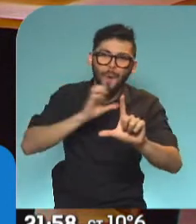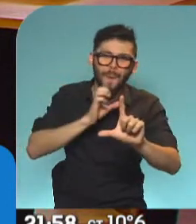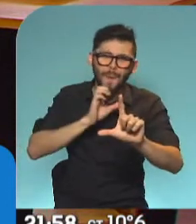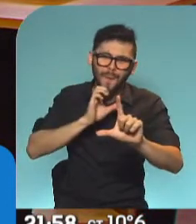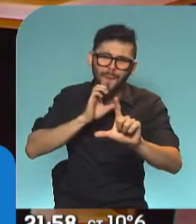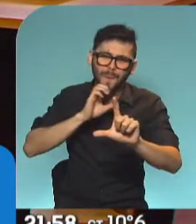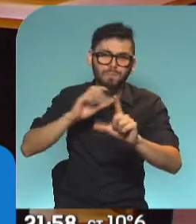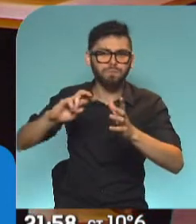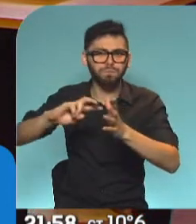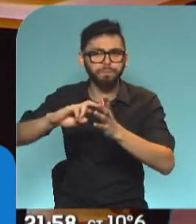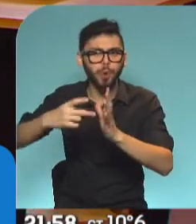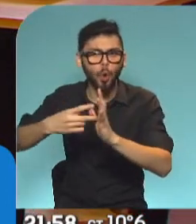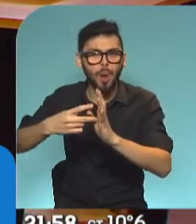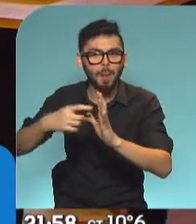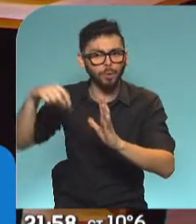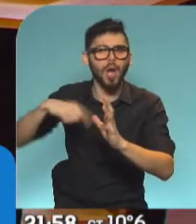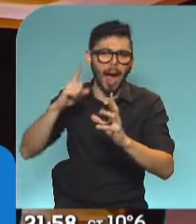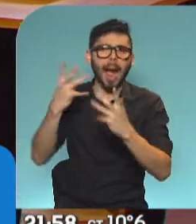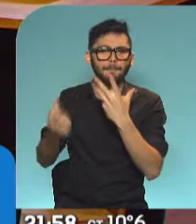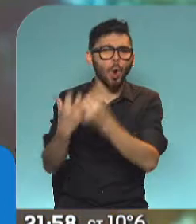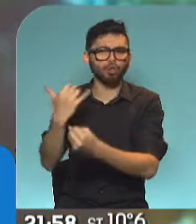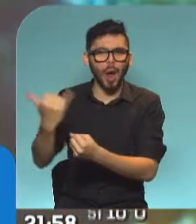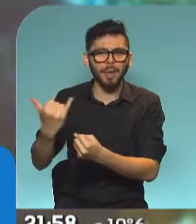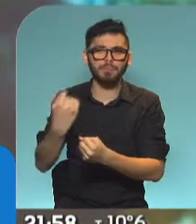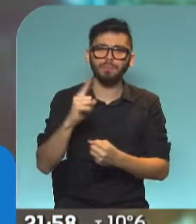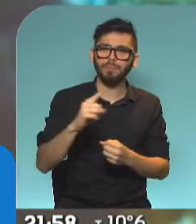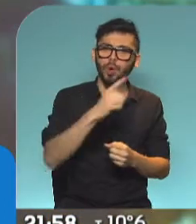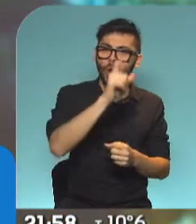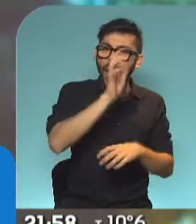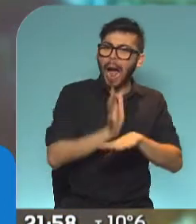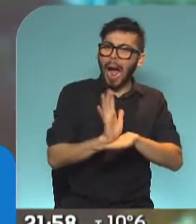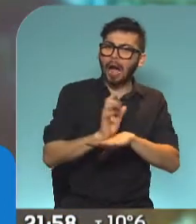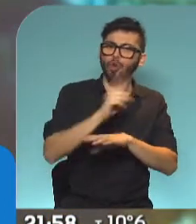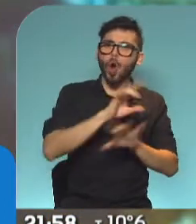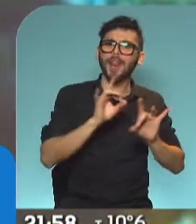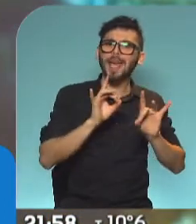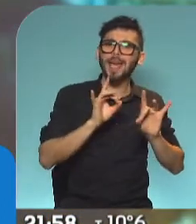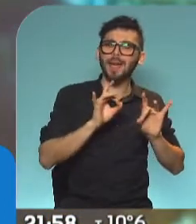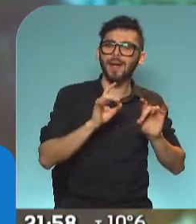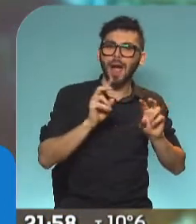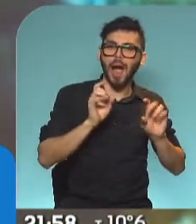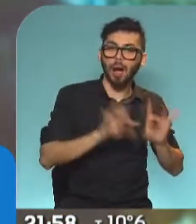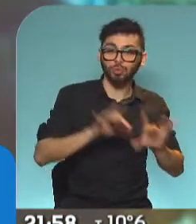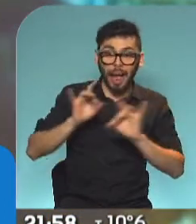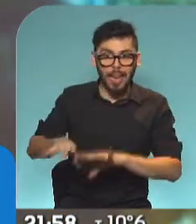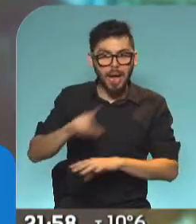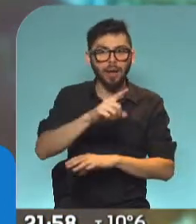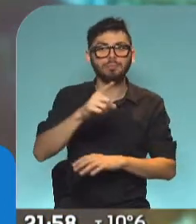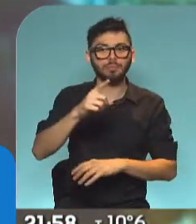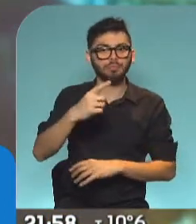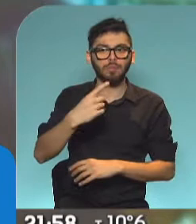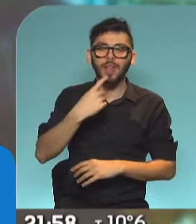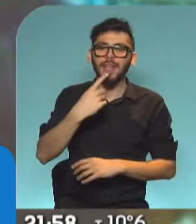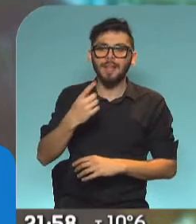esta marca, pero tiene que afrontar ahora una denuncia del actor australiano justamente por utilizar o remitir al nombre del actor. Está bien, dice